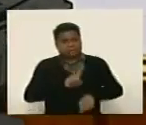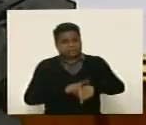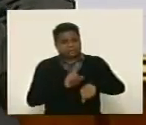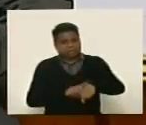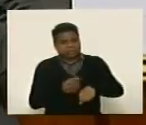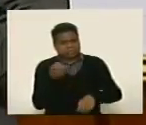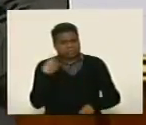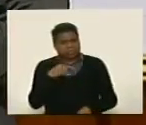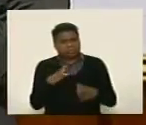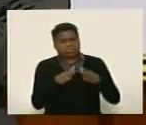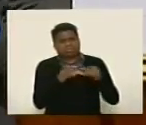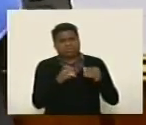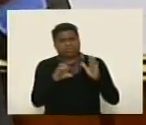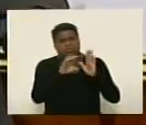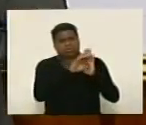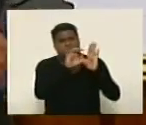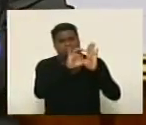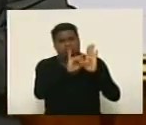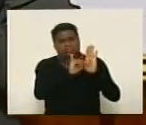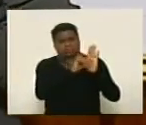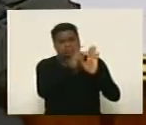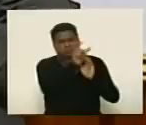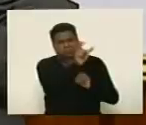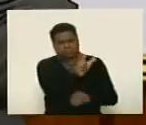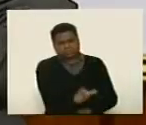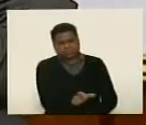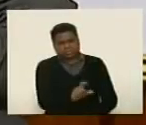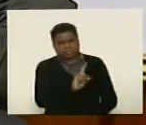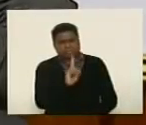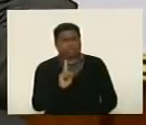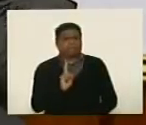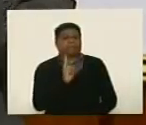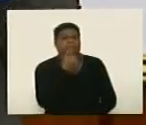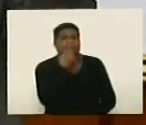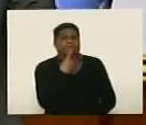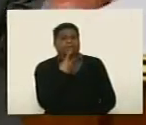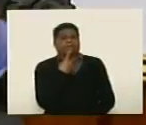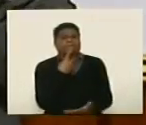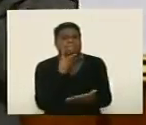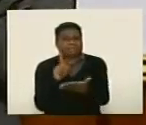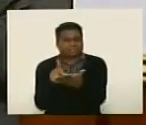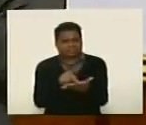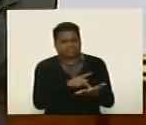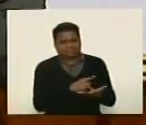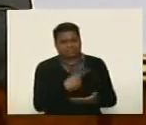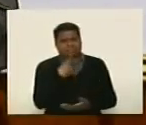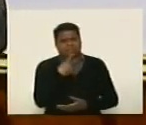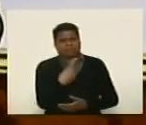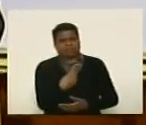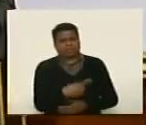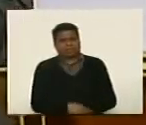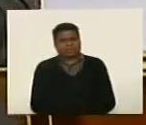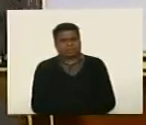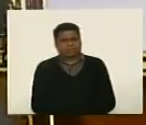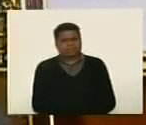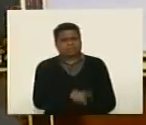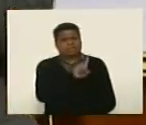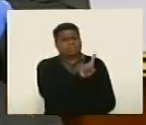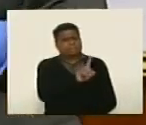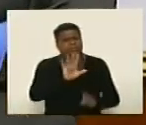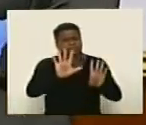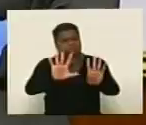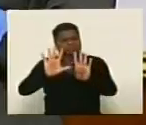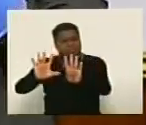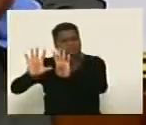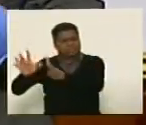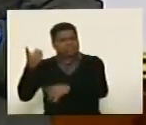los constituyentes en su primera intervención en la Asamblea Nacional Constituyente de 1999. Aquí